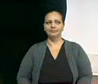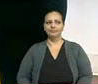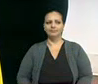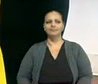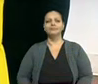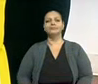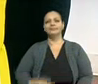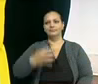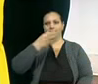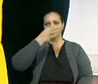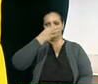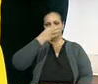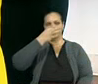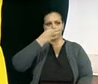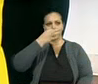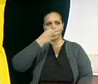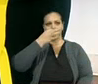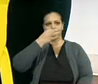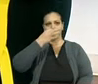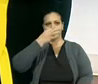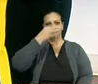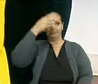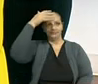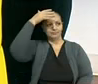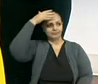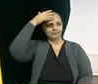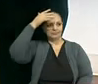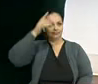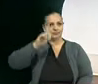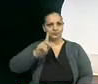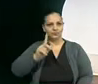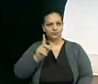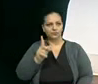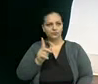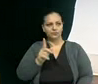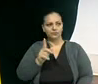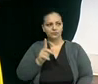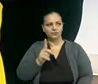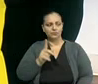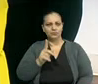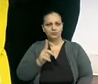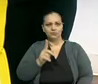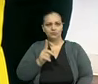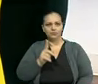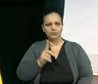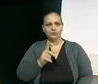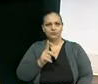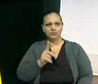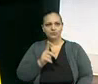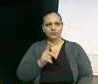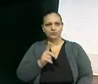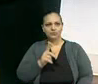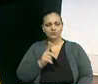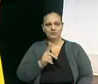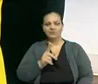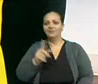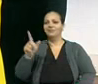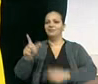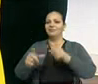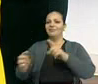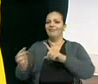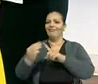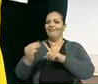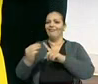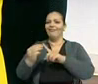Un nativo, espera, espérese un momento, que la gente está un poco quién. Triste por la historia del perrito, Marita, me han escrito, pobre perrito.